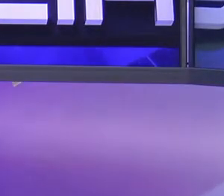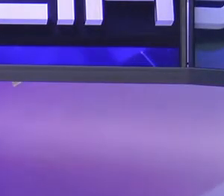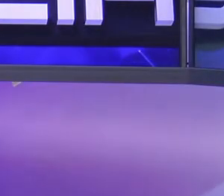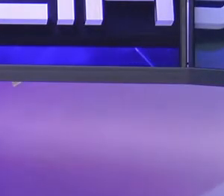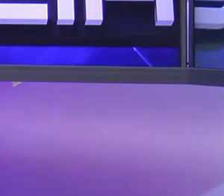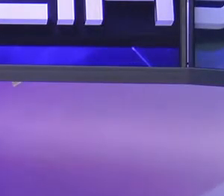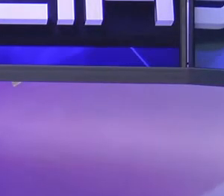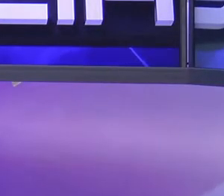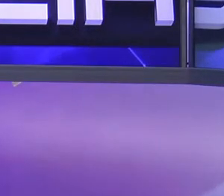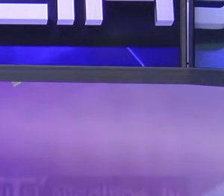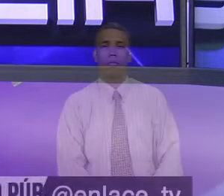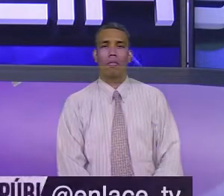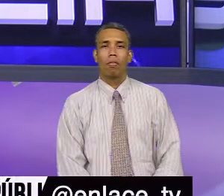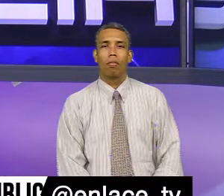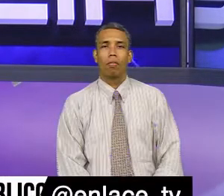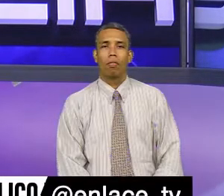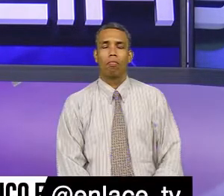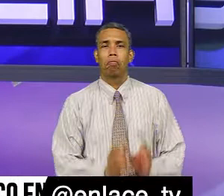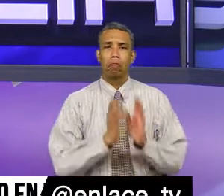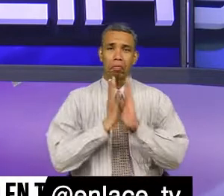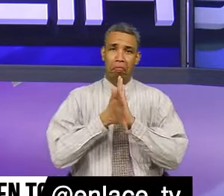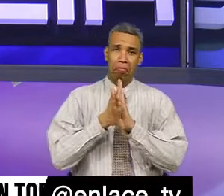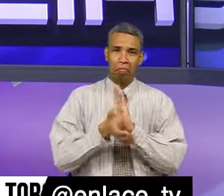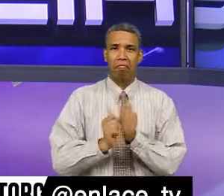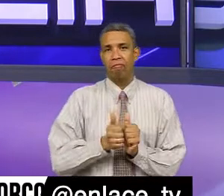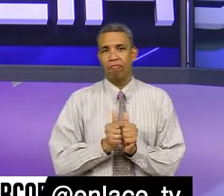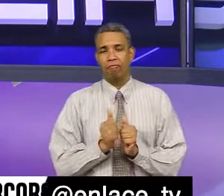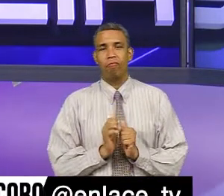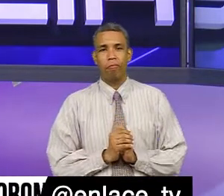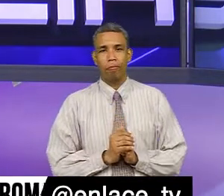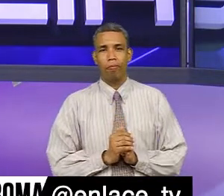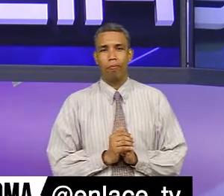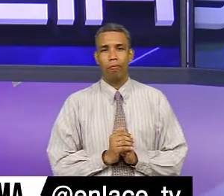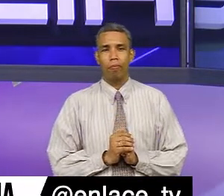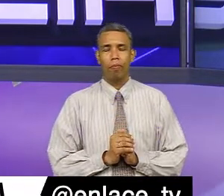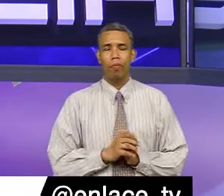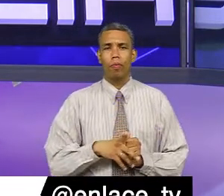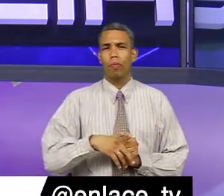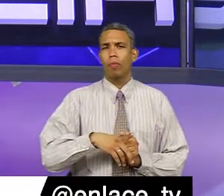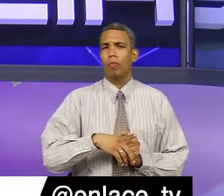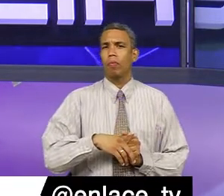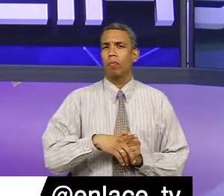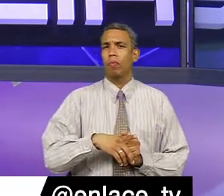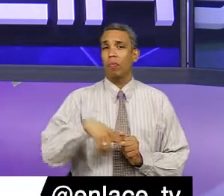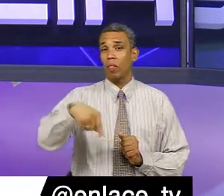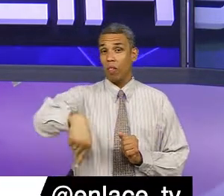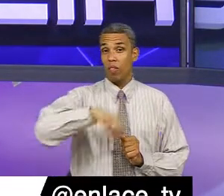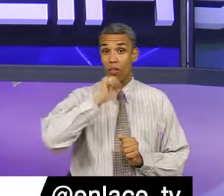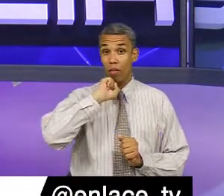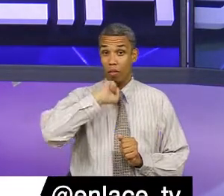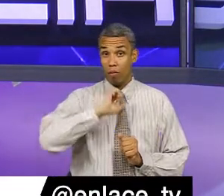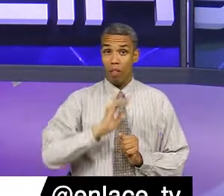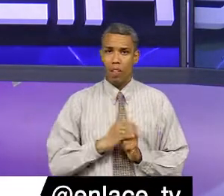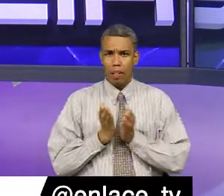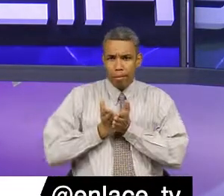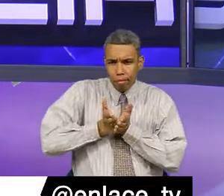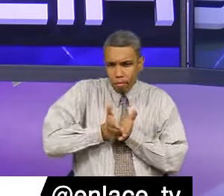Bienvenidos a la información deportiva Enlace Noticias. Barranca Bermeja es sede de la 15ª versión del Festival Nacional de